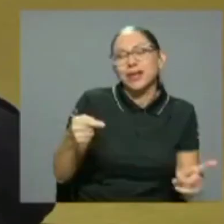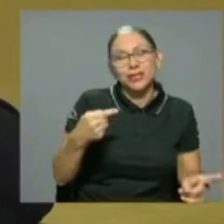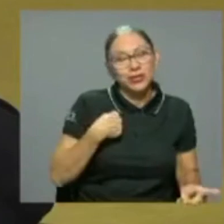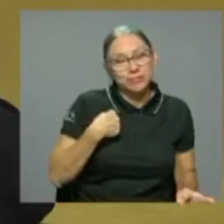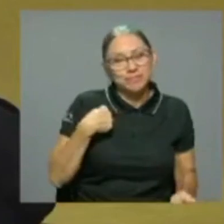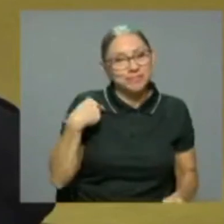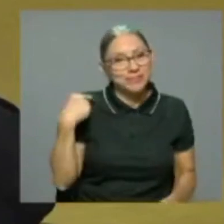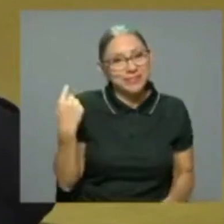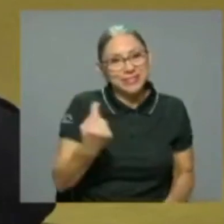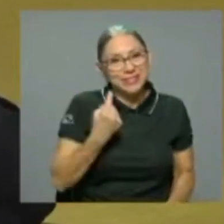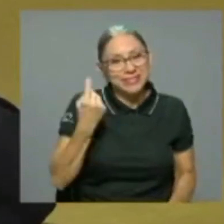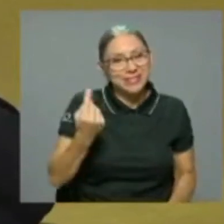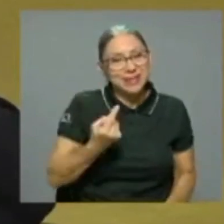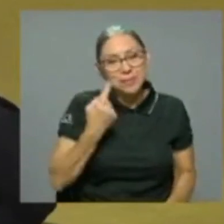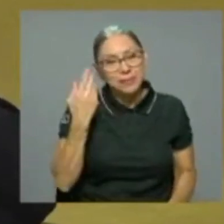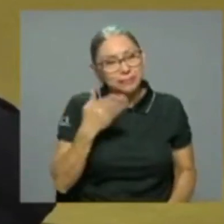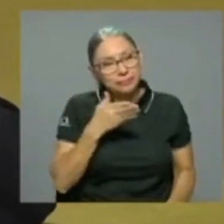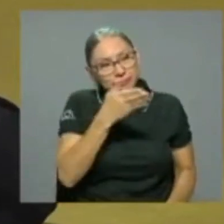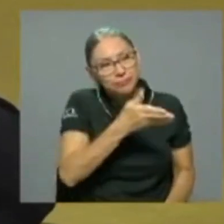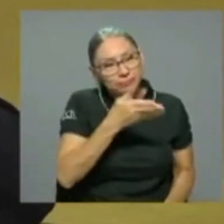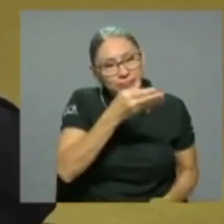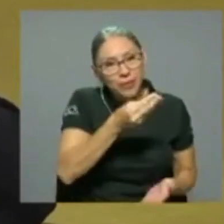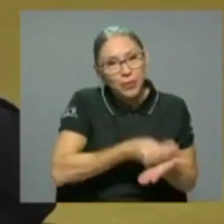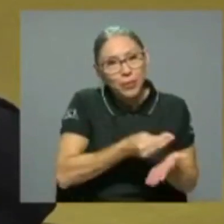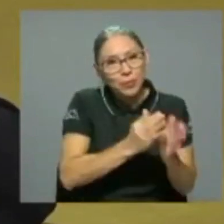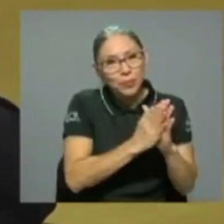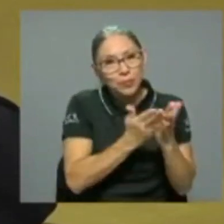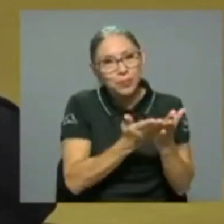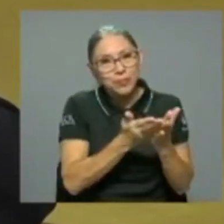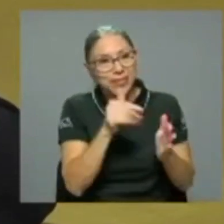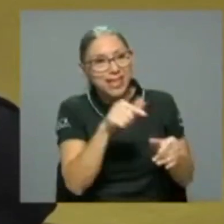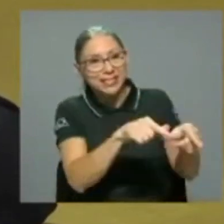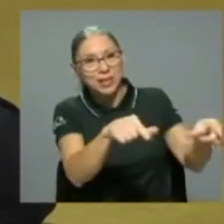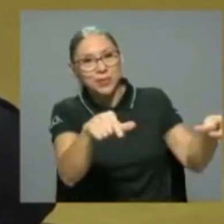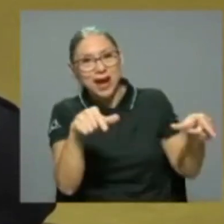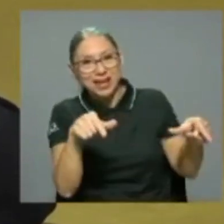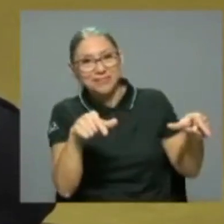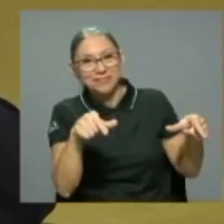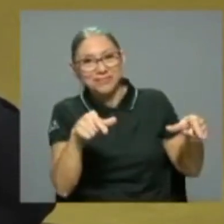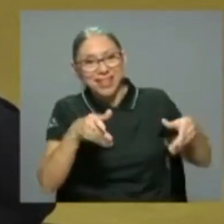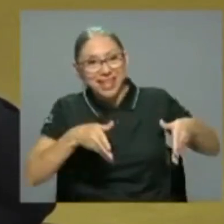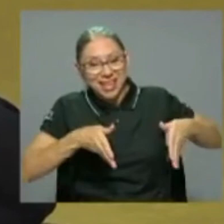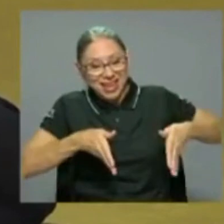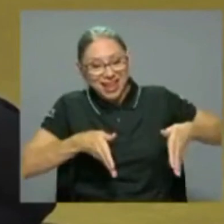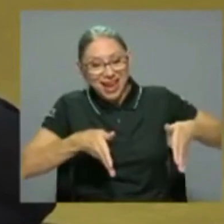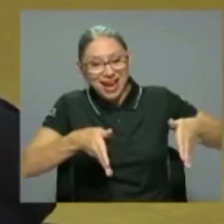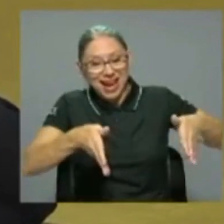cliente de ese lugar al ladito de la calle La Amargura, como